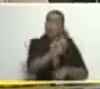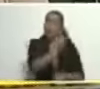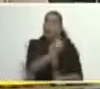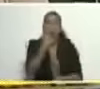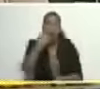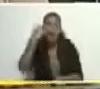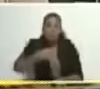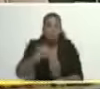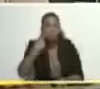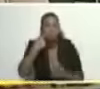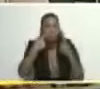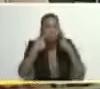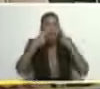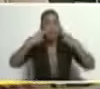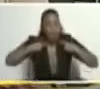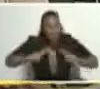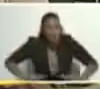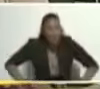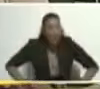Hay que hacer el énfasis en lo humano.